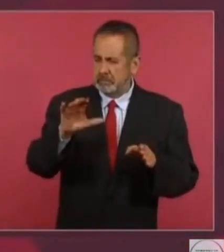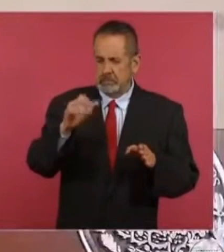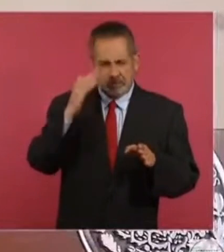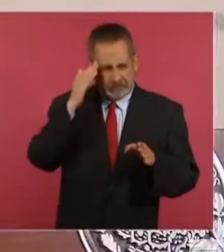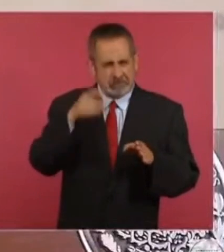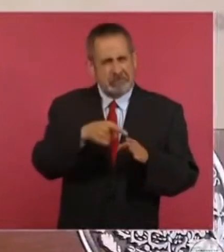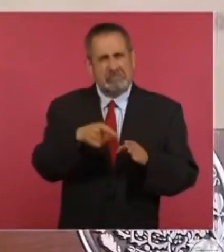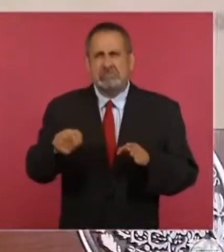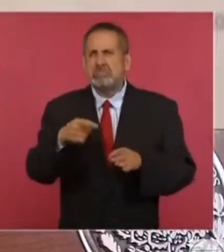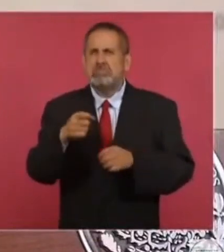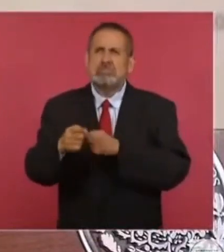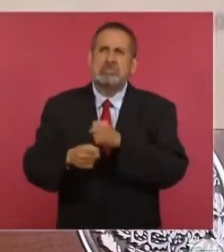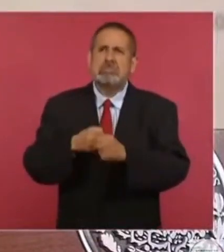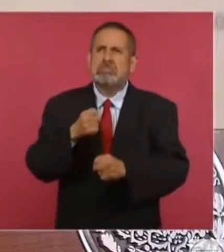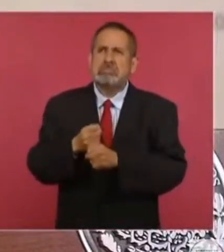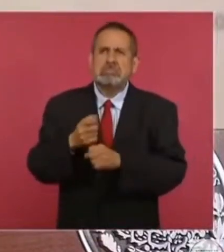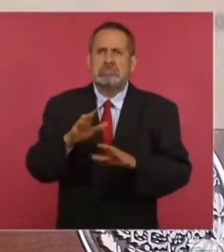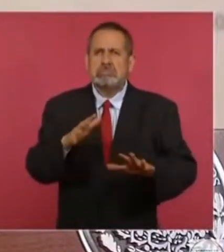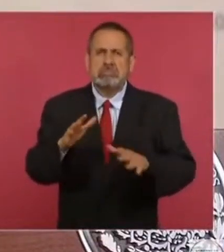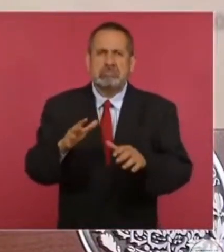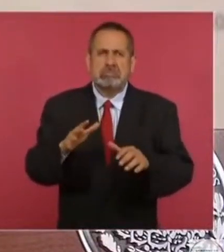los siglos